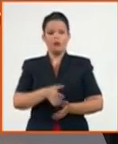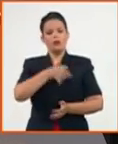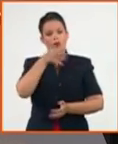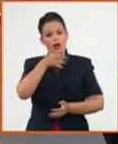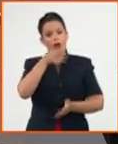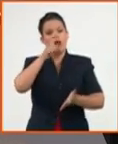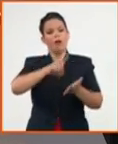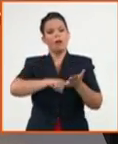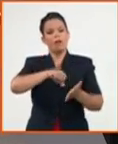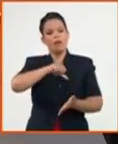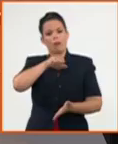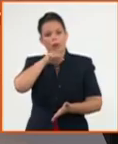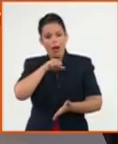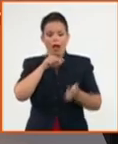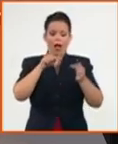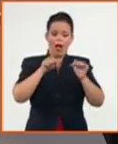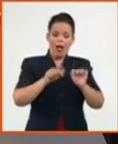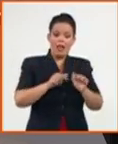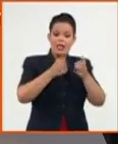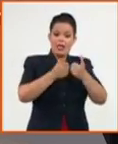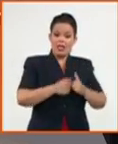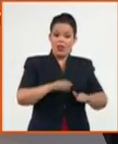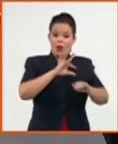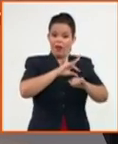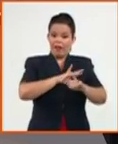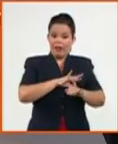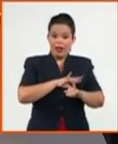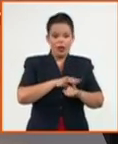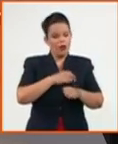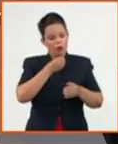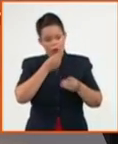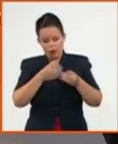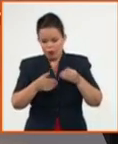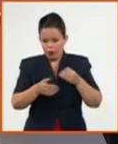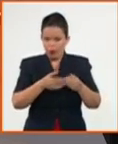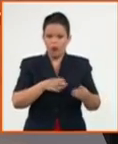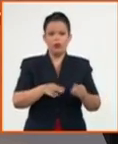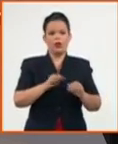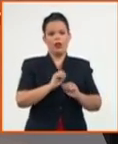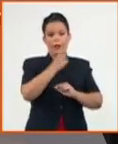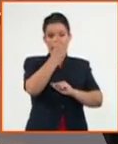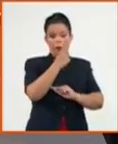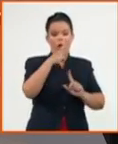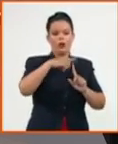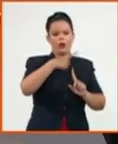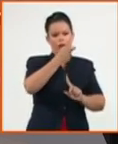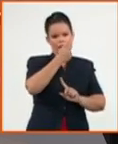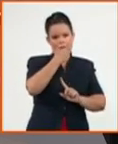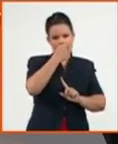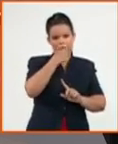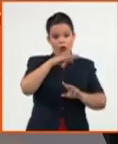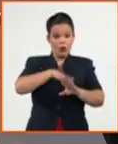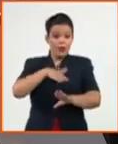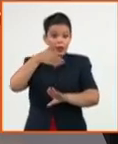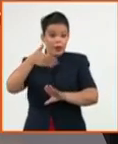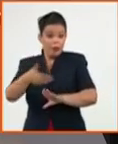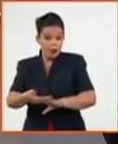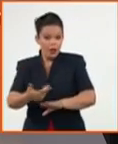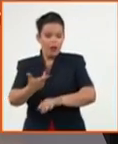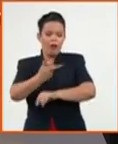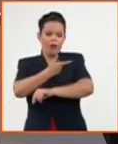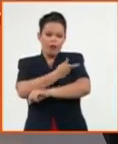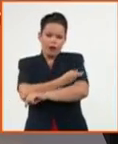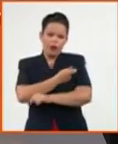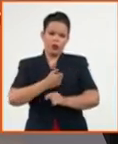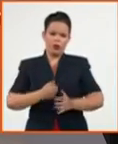nada transmitirles también tranquilidad transmitirle que tienen todas estas posibilidades los compañeros nuestros del centro de genética